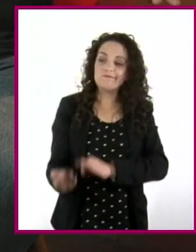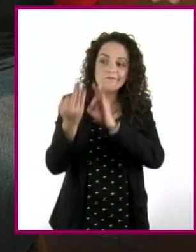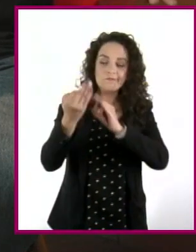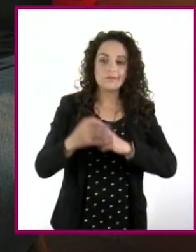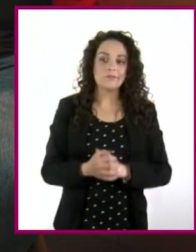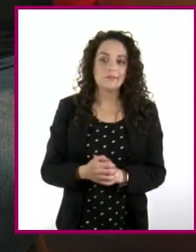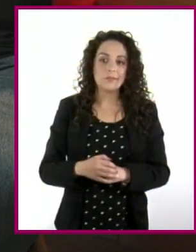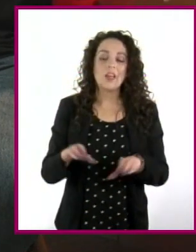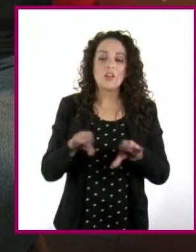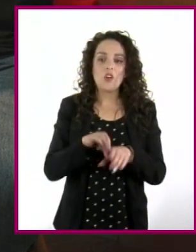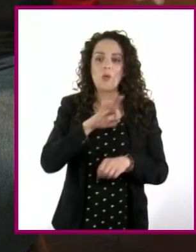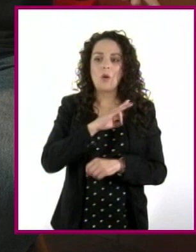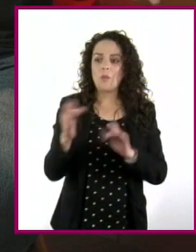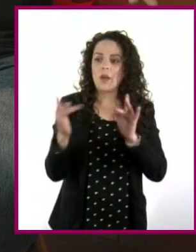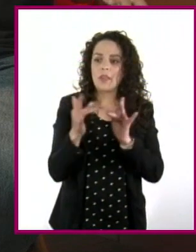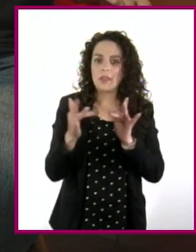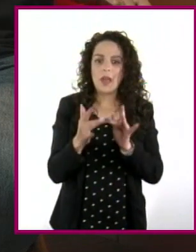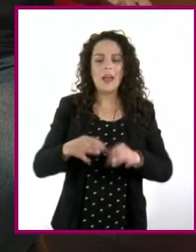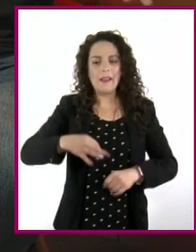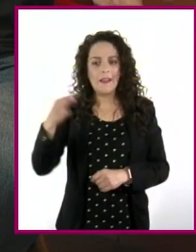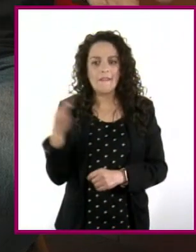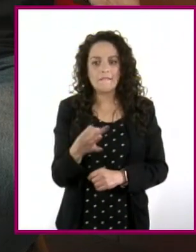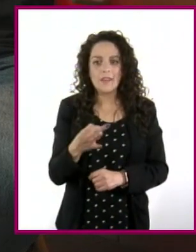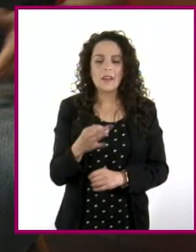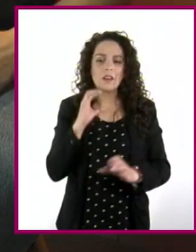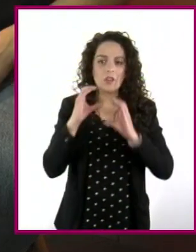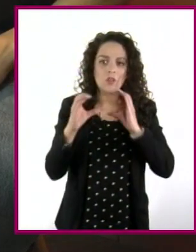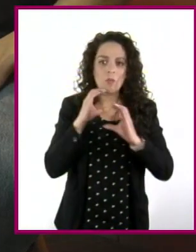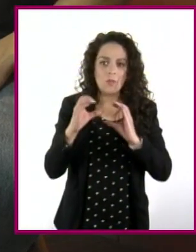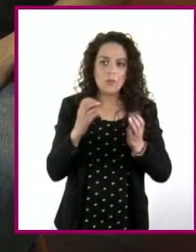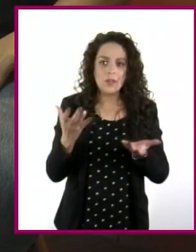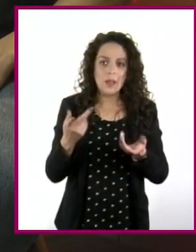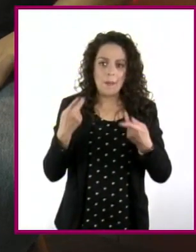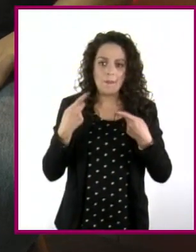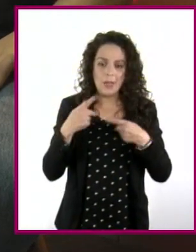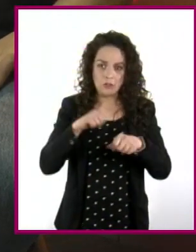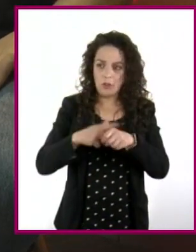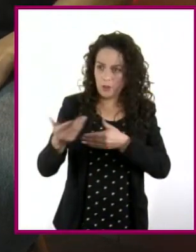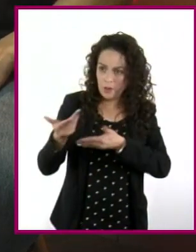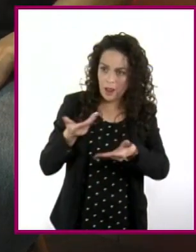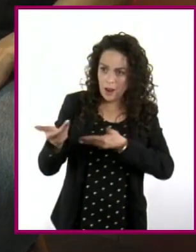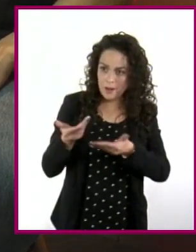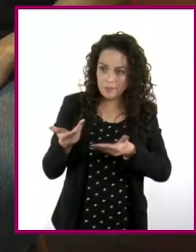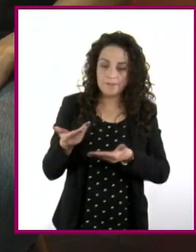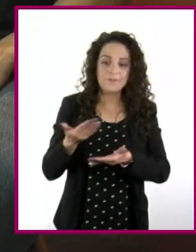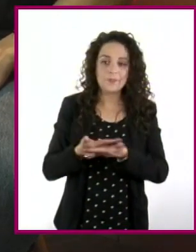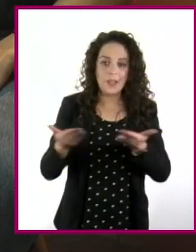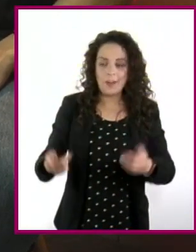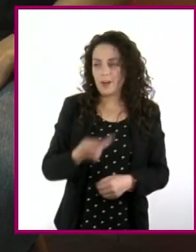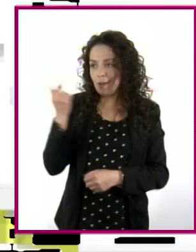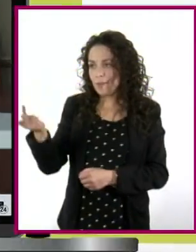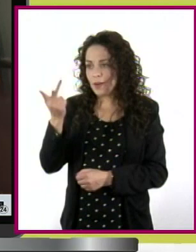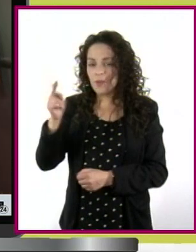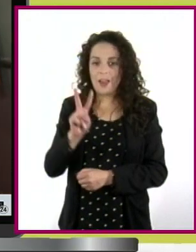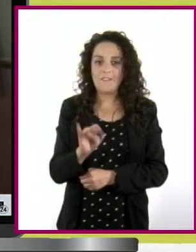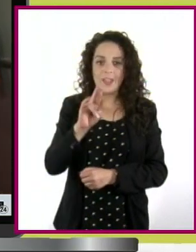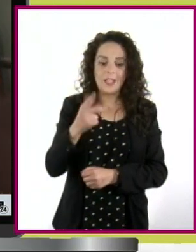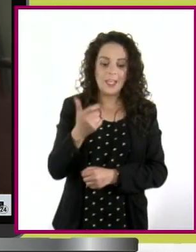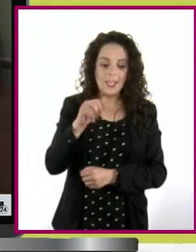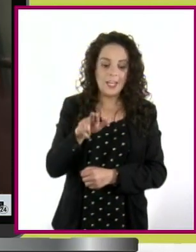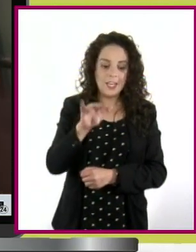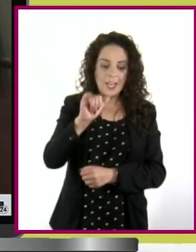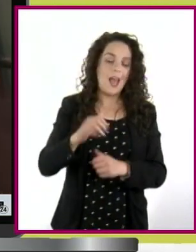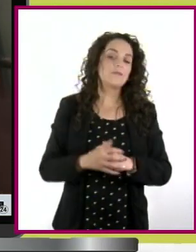mantenernos conectados y tener una eficaz comunicación interpersonal? Virginia Bon será nuestra consultora en este tema.